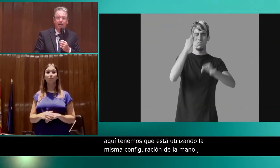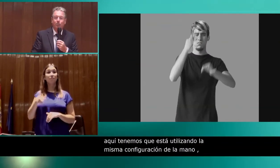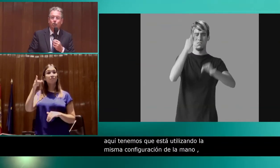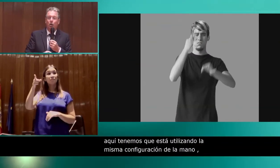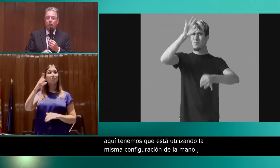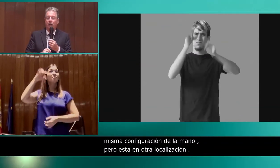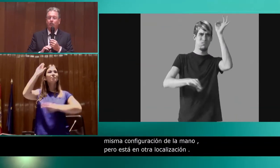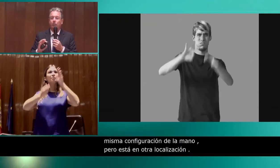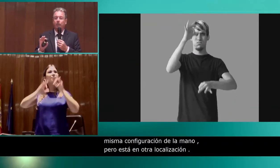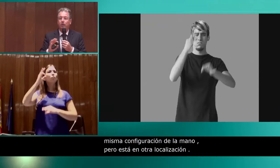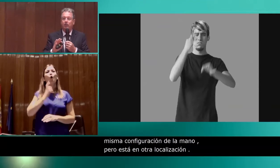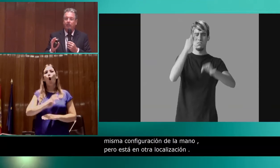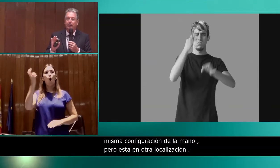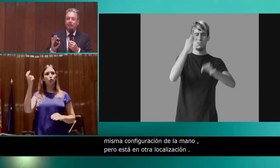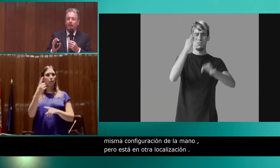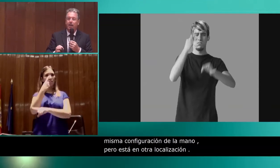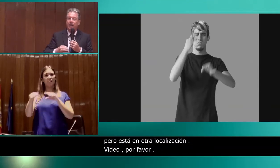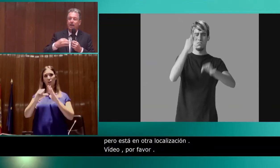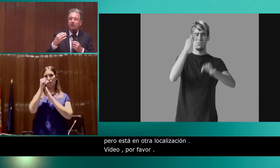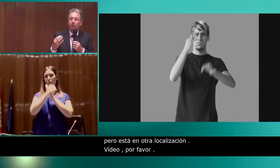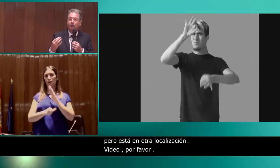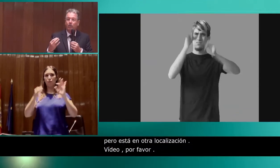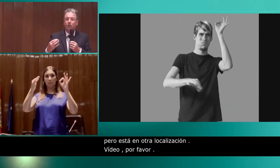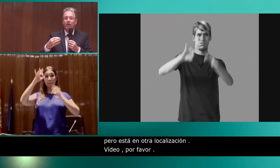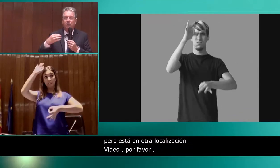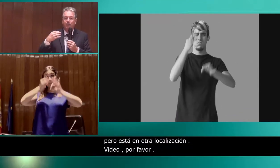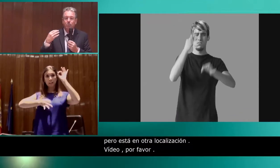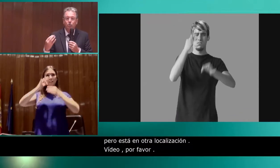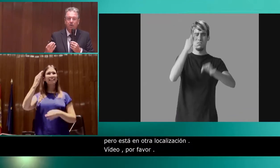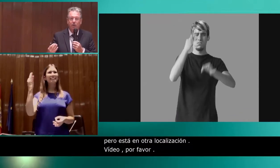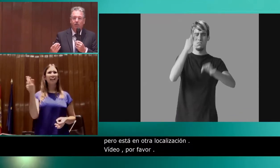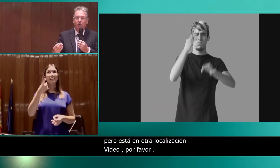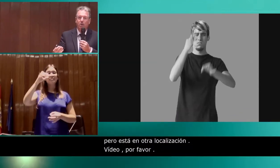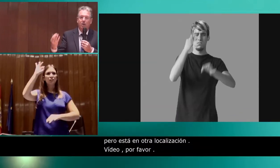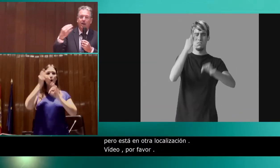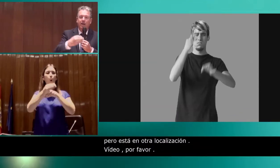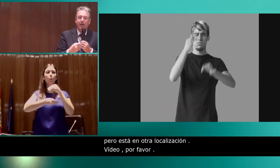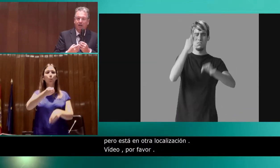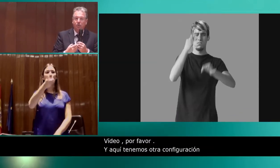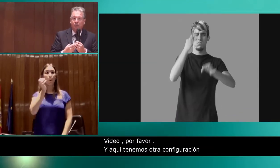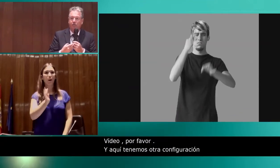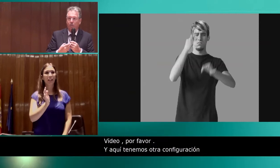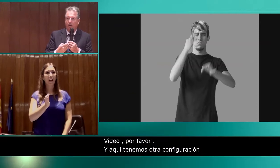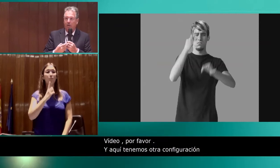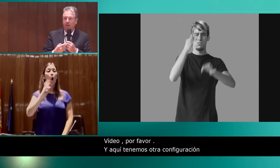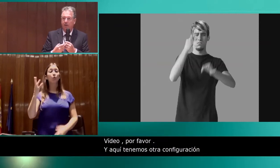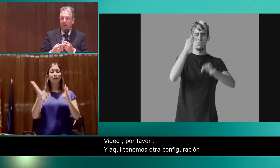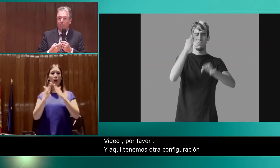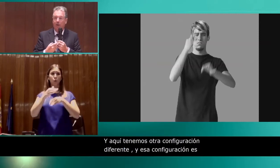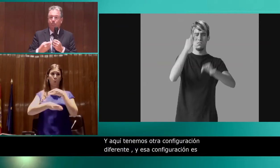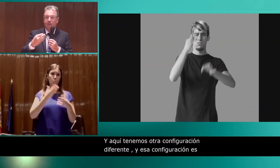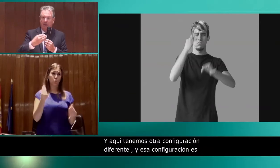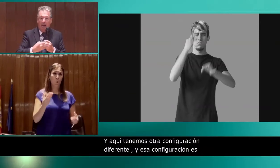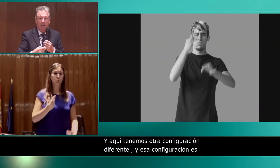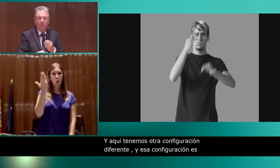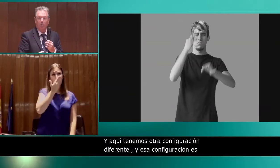Y aquí tenemos otra configuración diferente y esa configuración es de mucha menor frecuencia que las otras configuraciones.